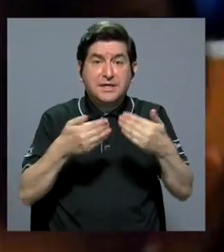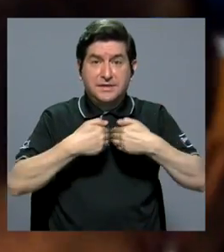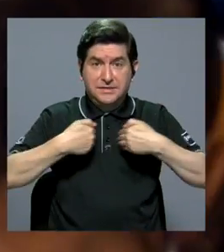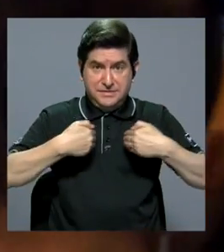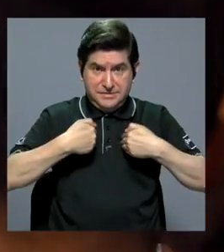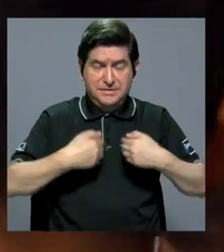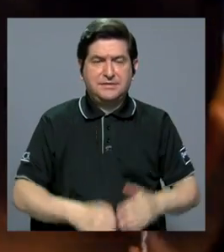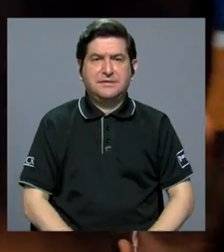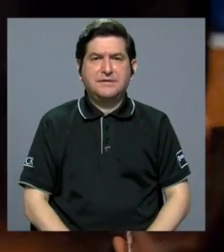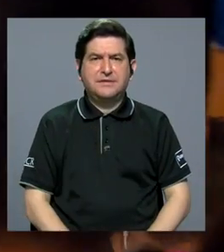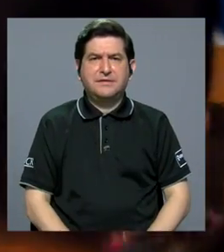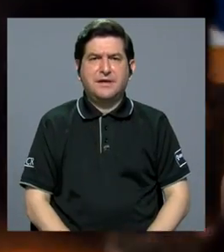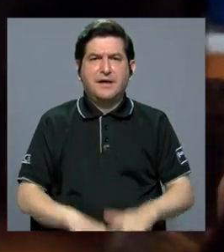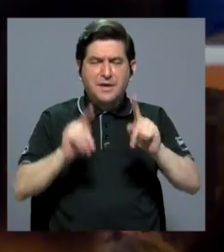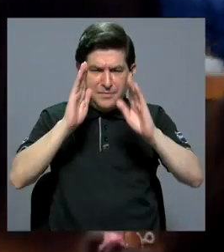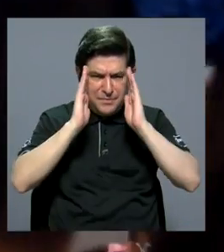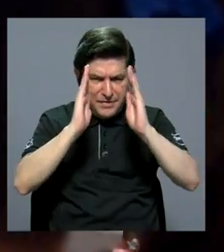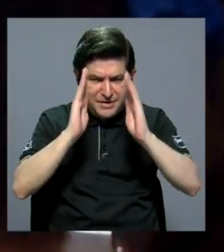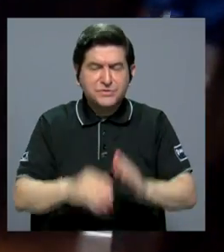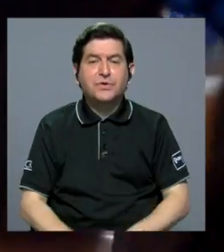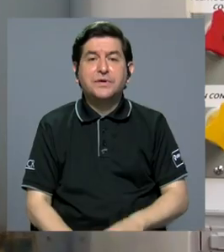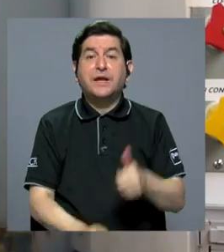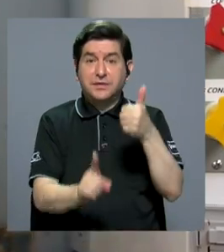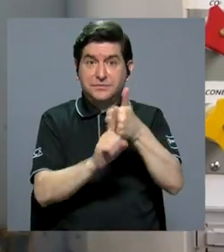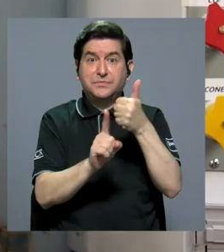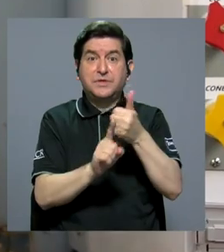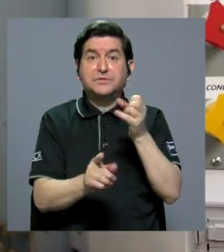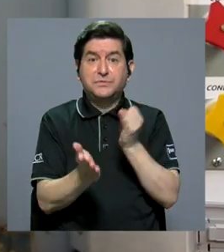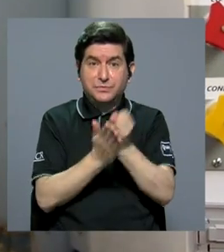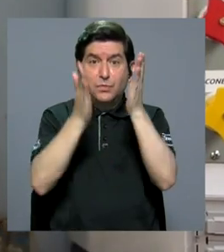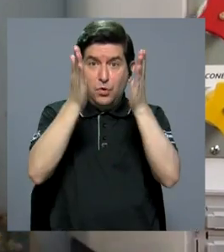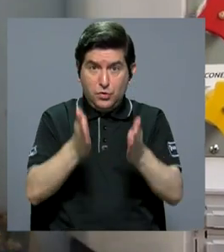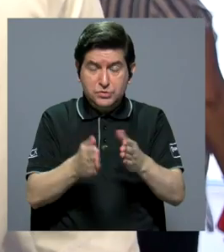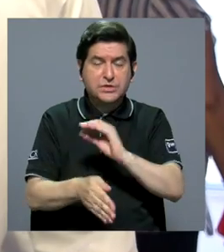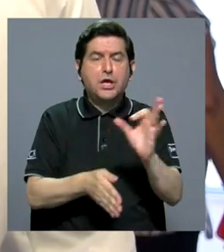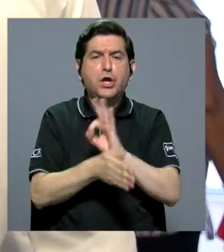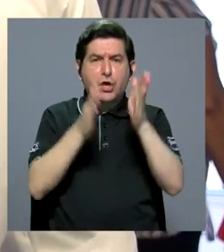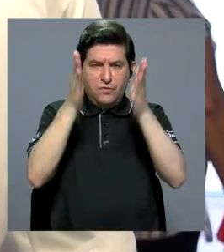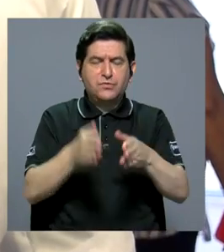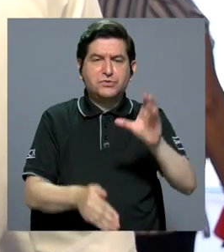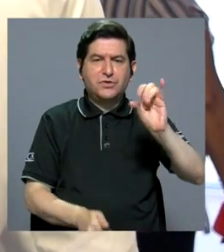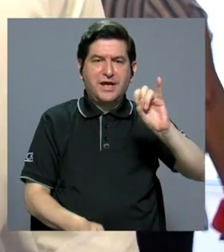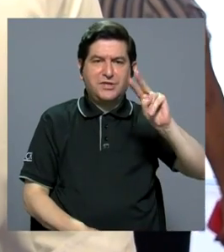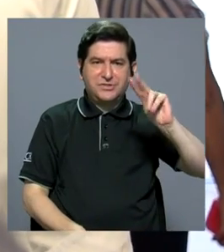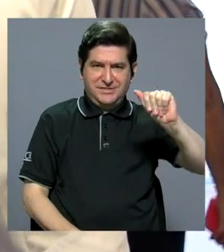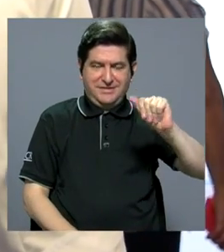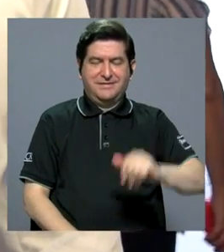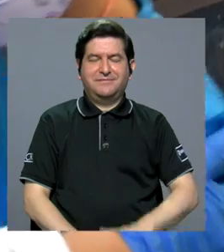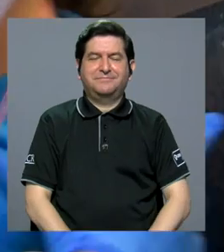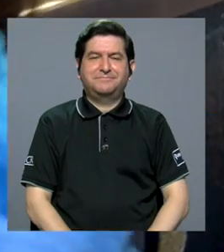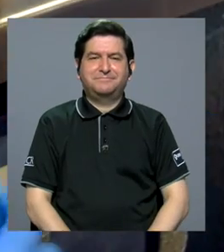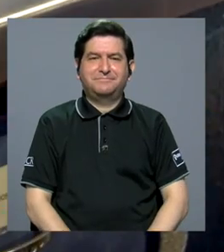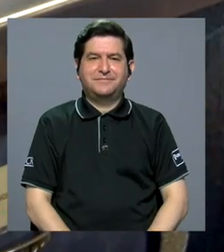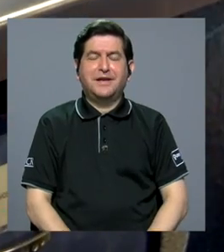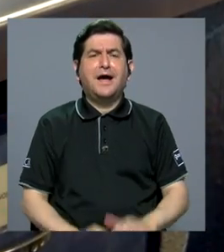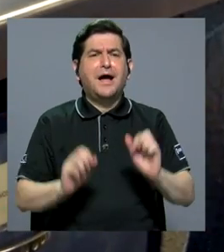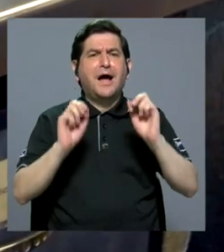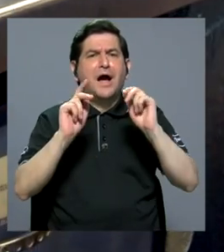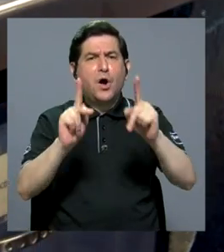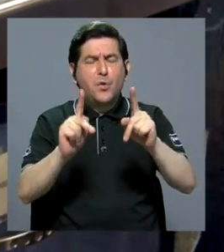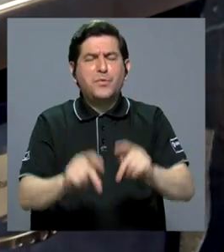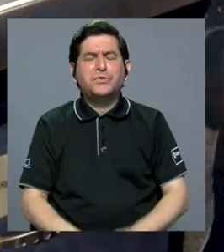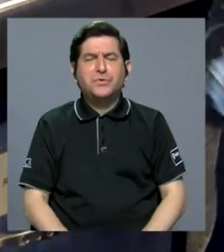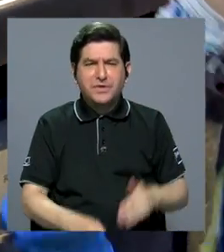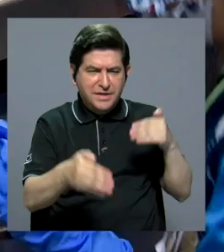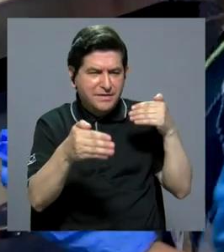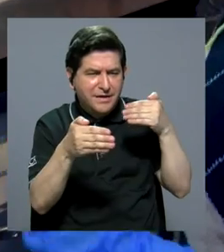para animales. Los anfitriones fueron los mismos investigadores y funcionarios del SINA. Bueno, fue una oportunidad